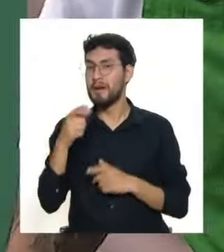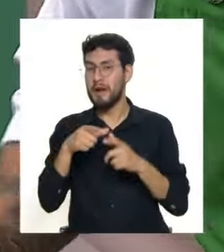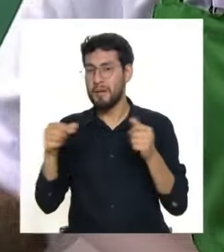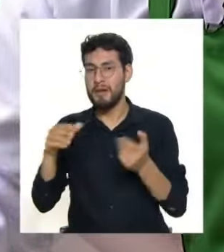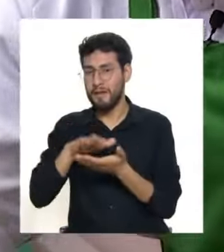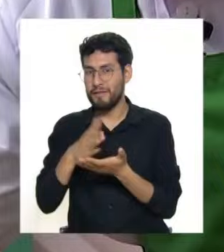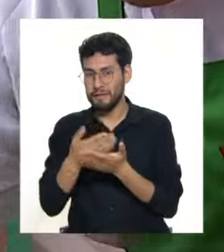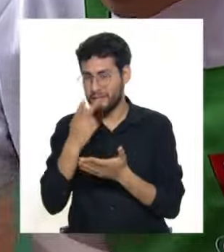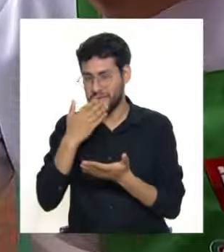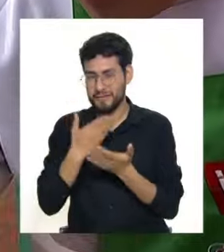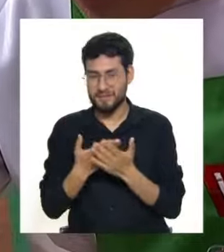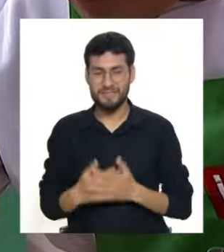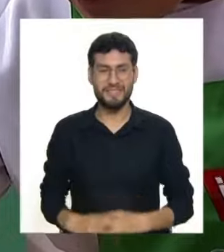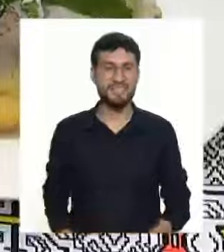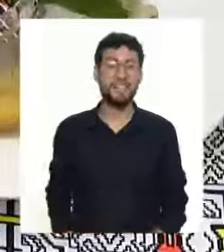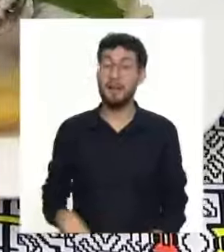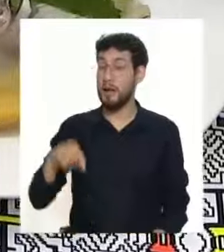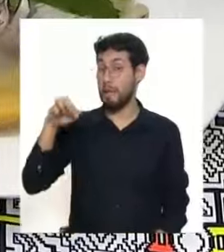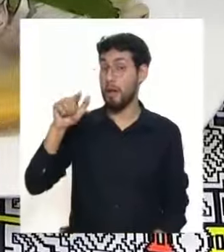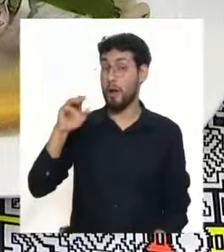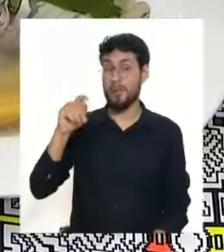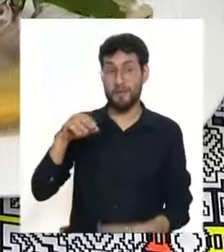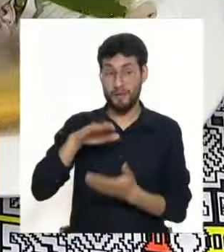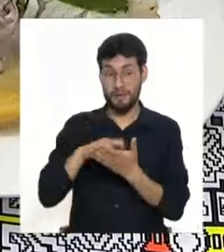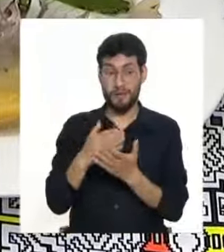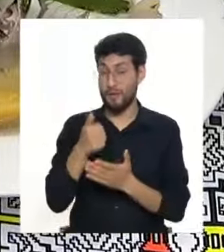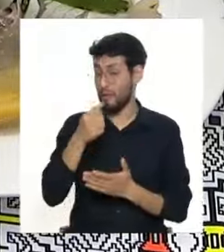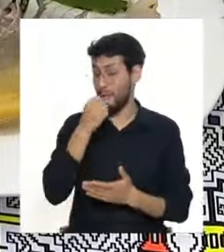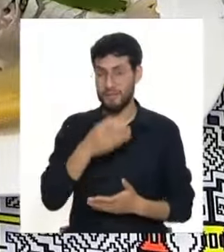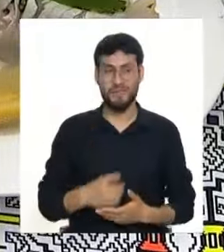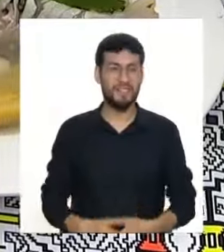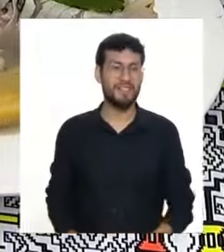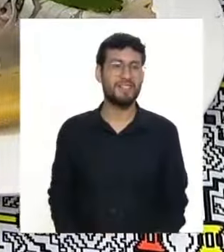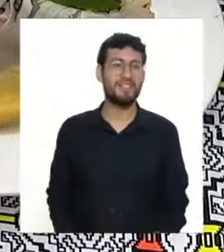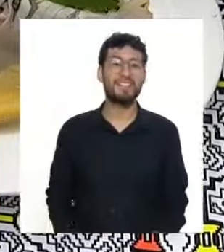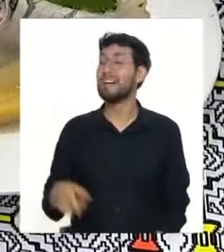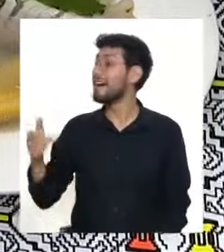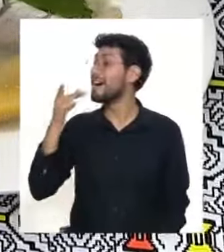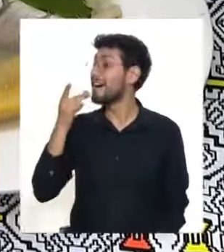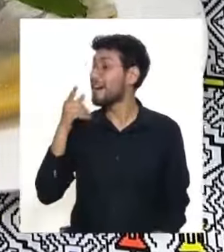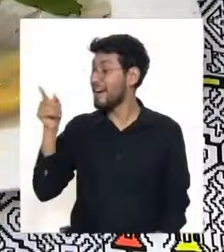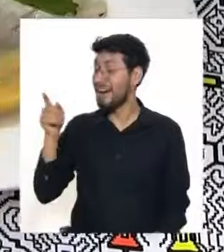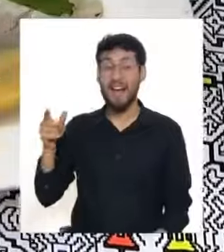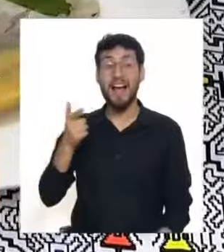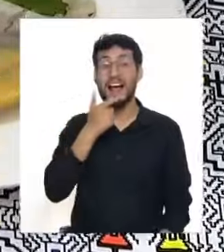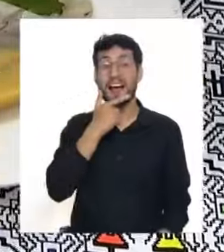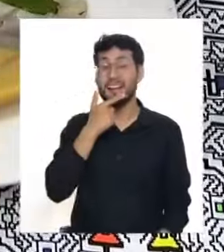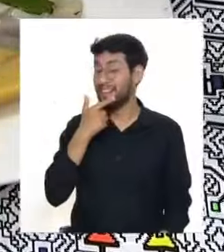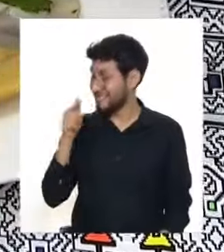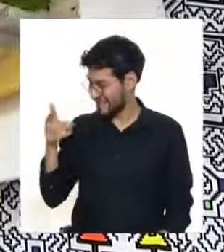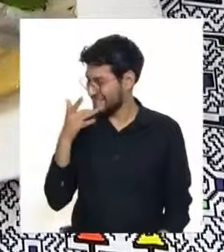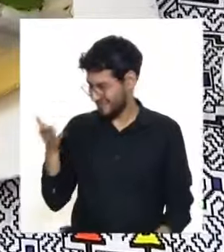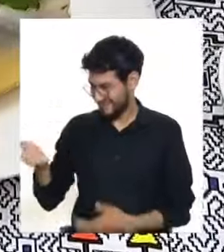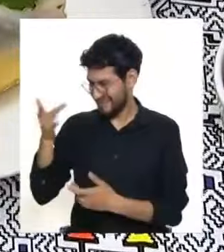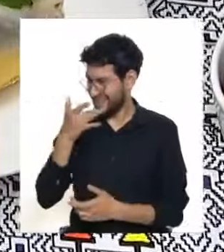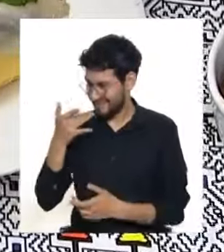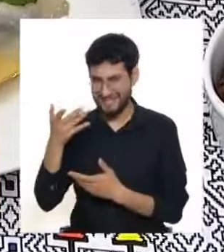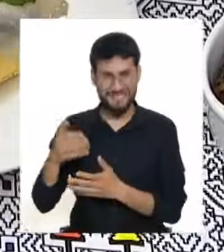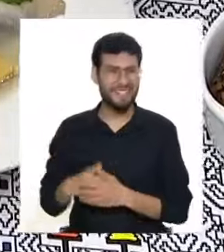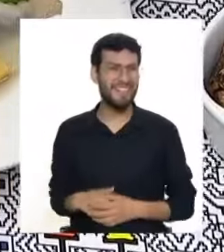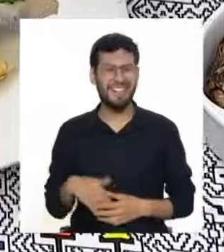la palometa. Sí, yo ya probé. La palometa frita, está buenazo. No, prueba. La cocinadita. Prueba esos amarillos chiquititos, prueba Pisu. Sí, es